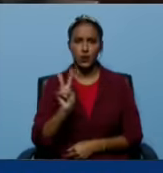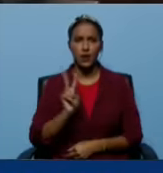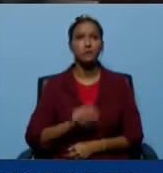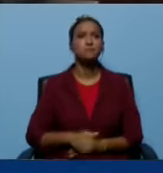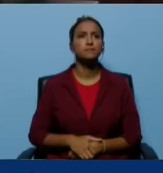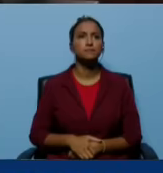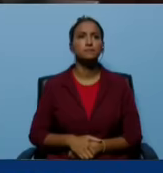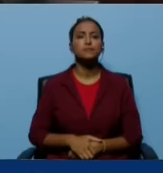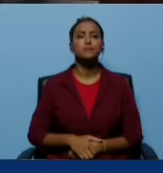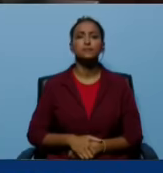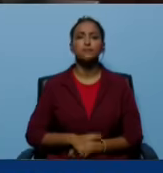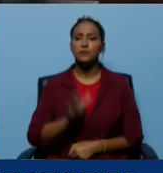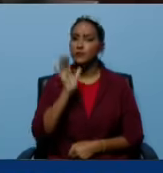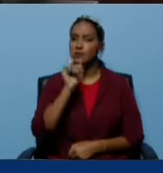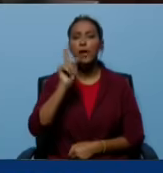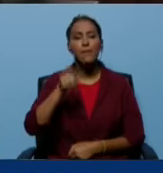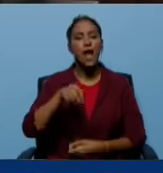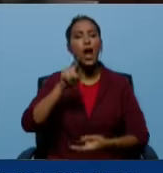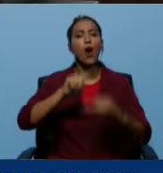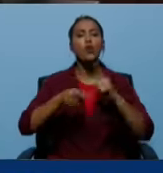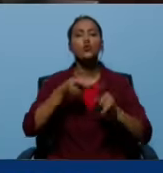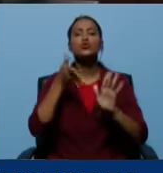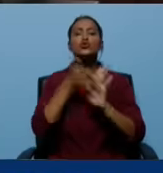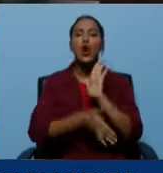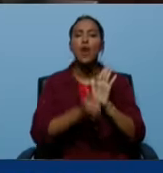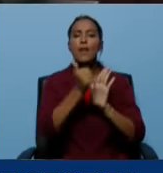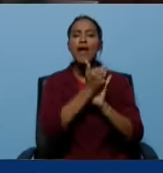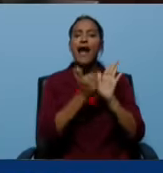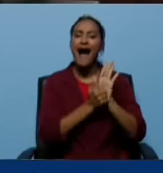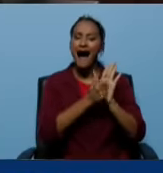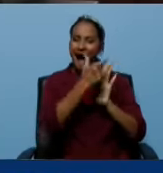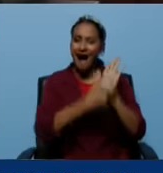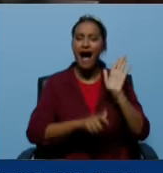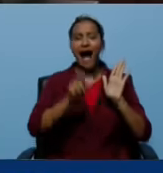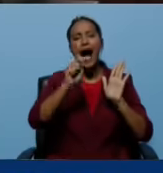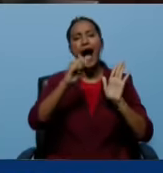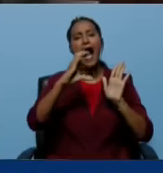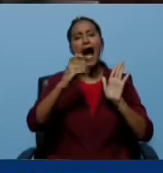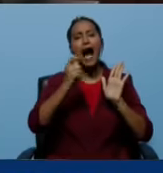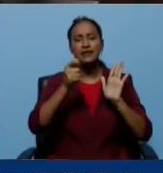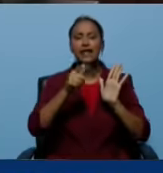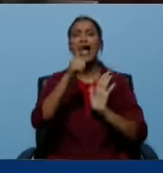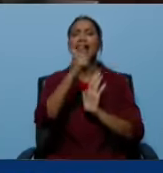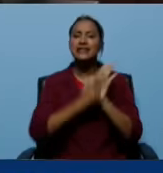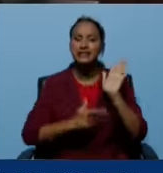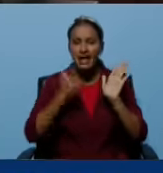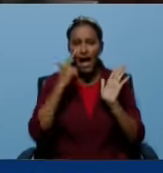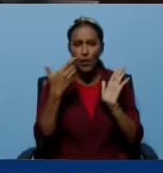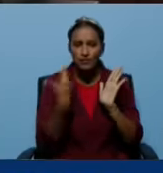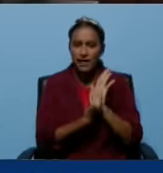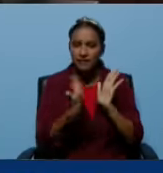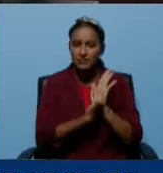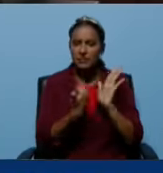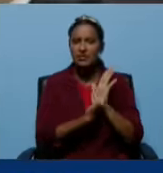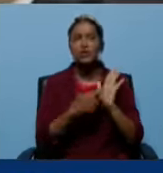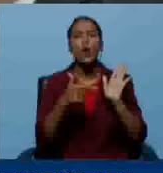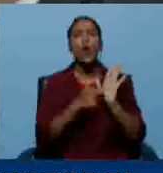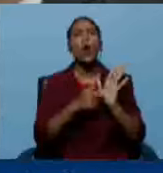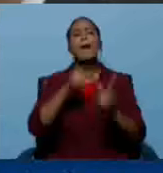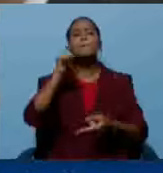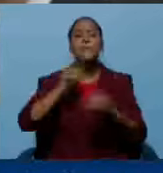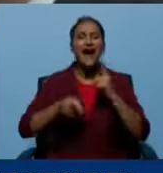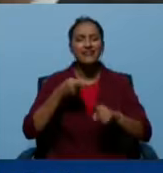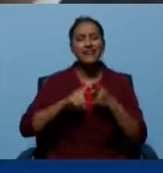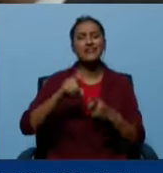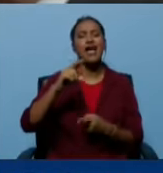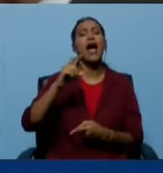la consignación de las actas de escrutinios, el listado de testigos, ni material electoral